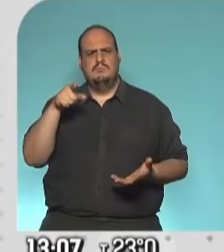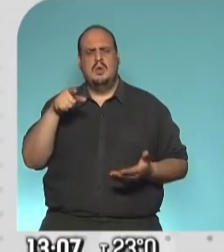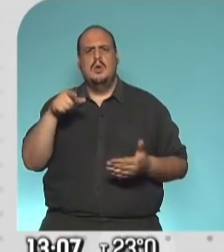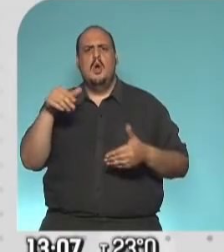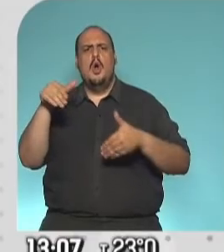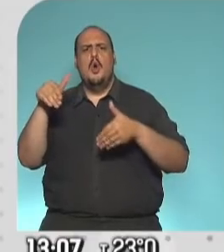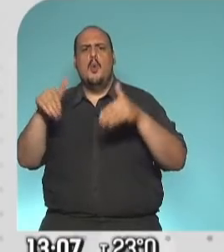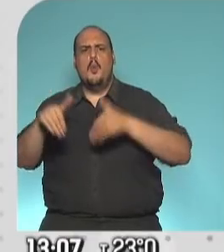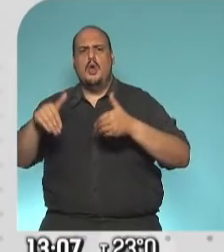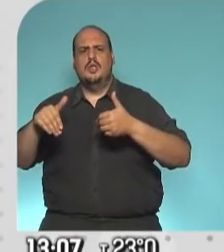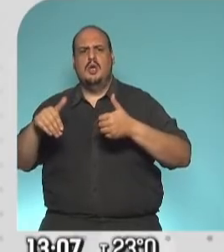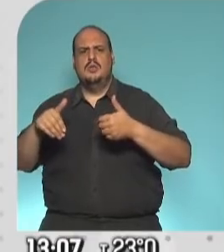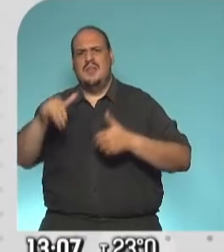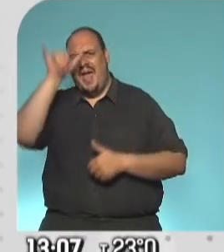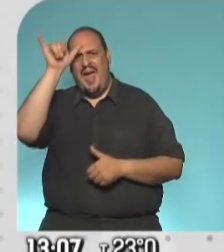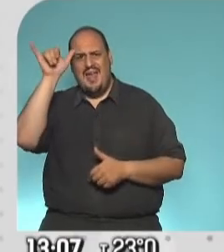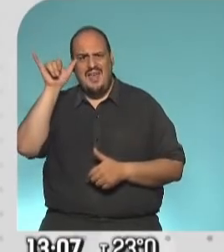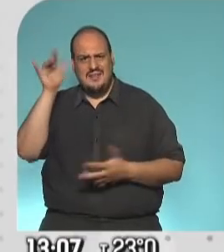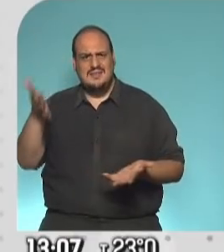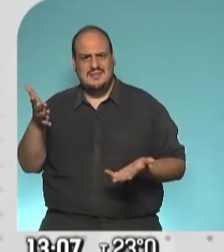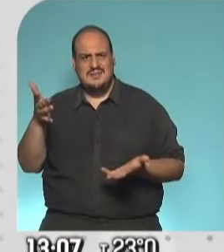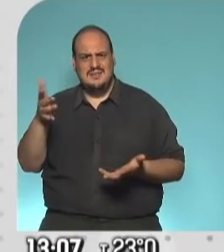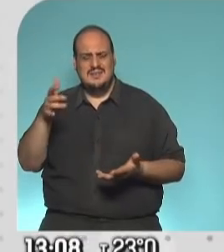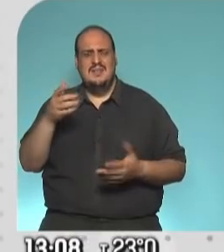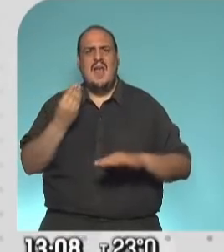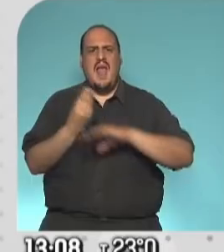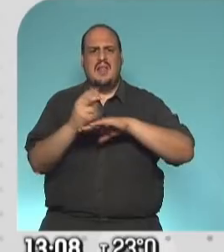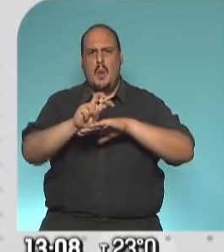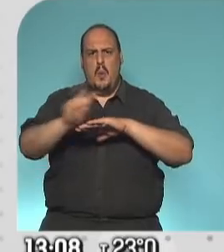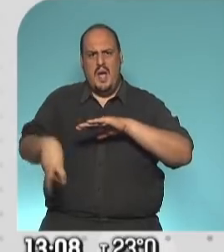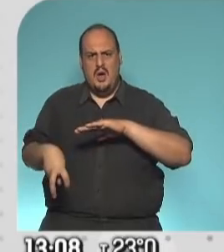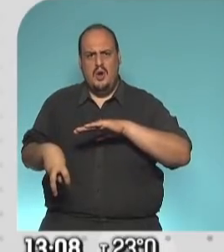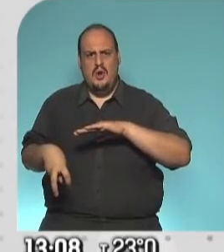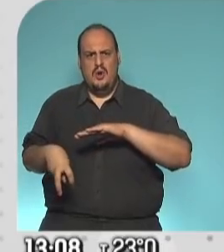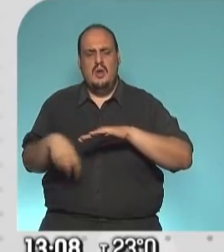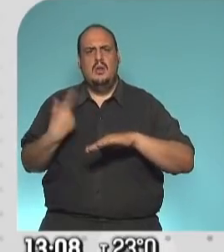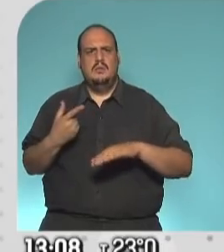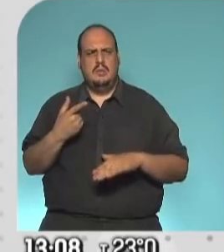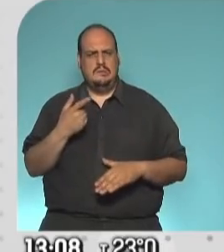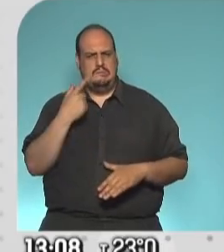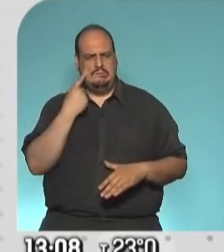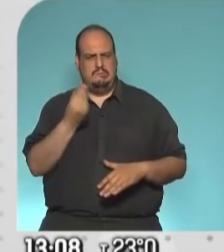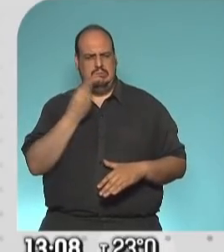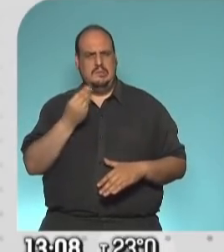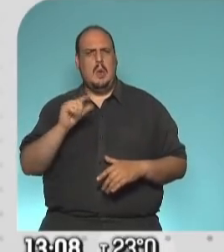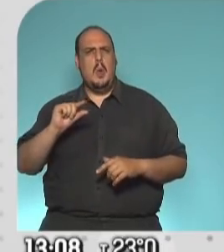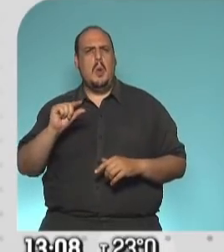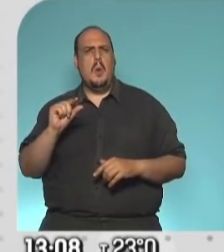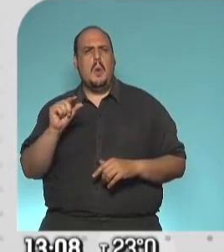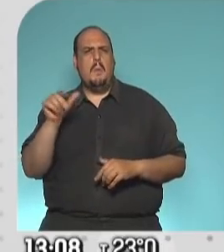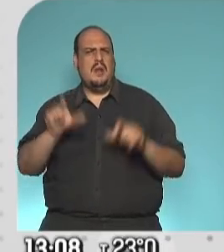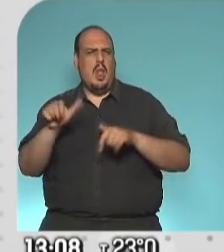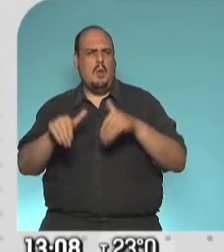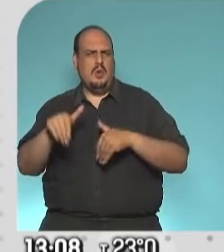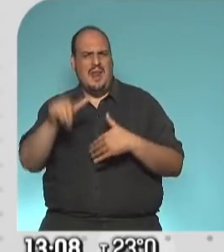votos de Yanine Áñez, ¿no? Yanine Áñez se bajó de su candidatura y había mucha especulación con ese porcentaje. Lo que nos